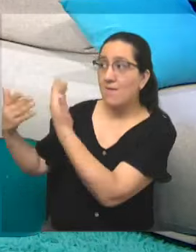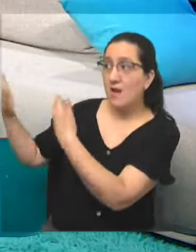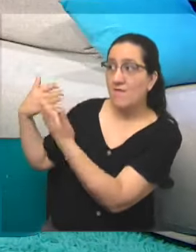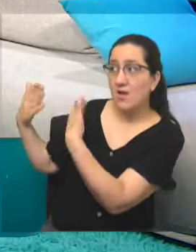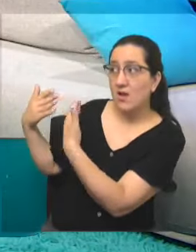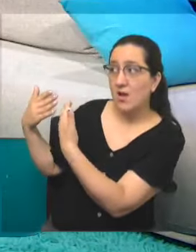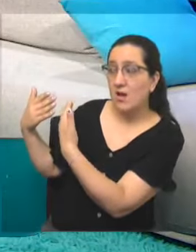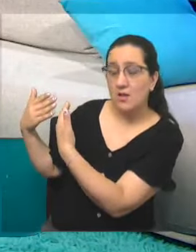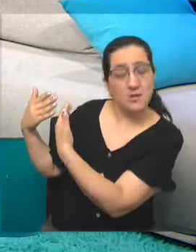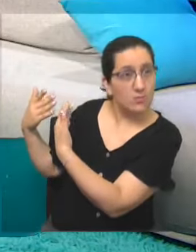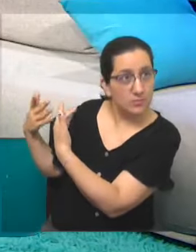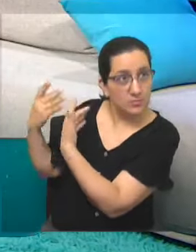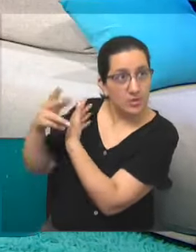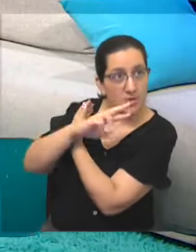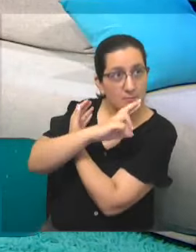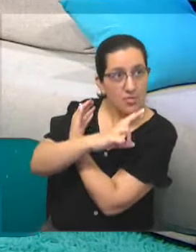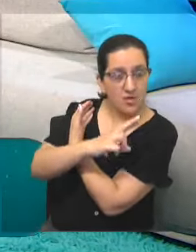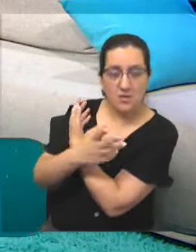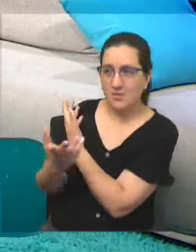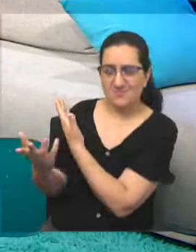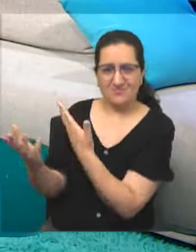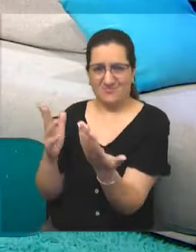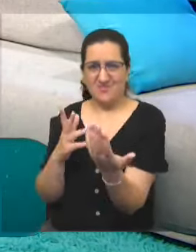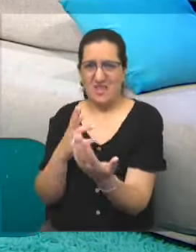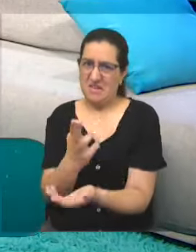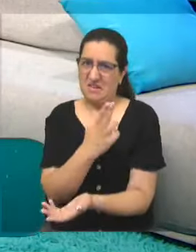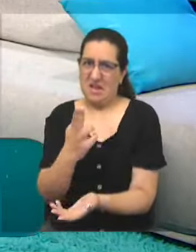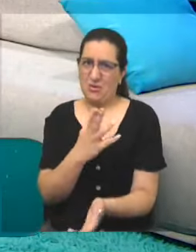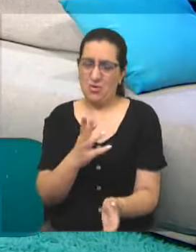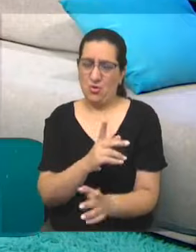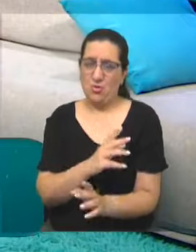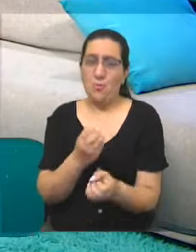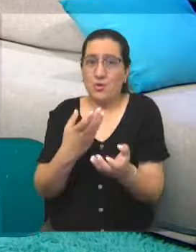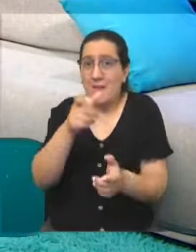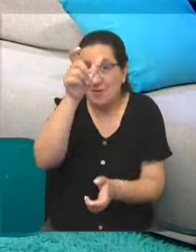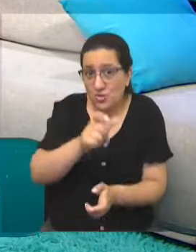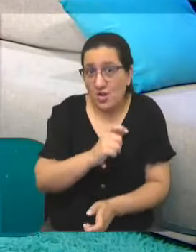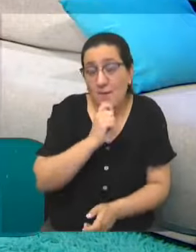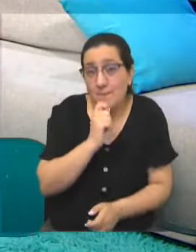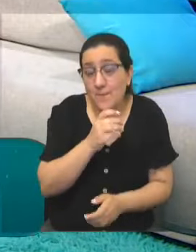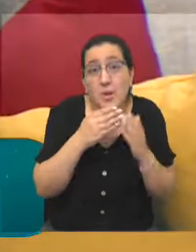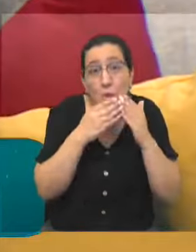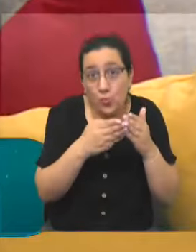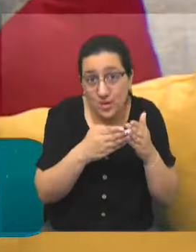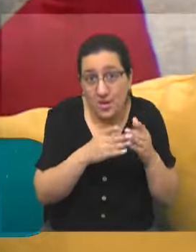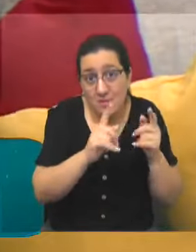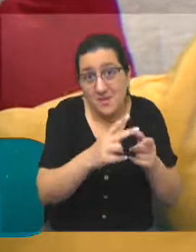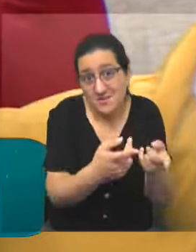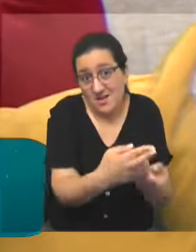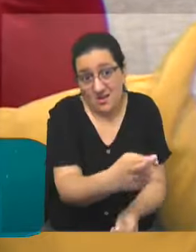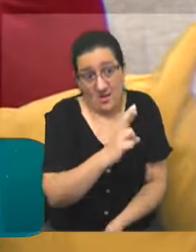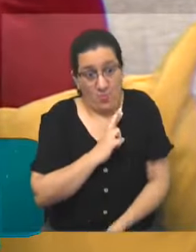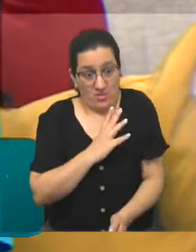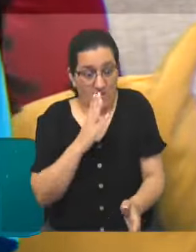Claro, entonces, te estoy preguntando también existo, no es solamente para allá. Entonces, pero hay políticos que incluso